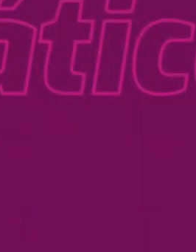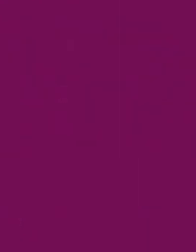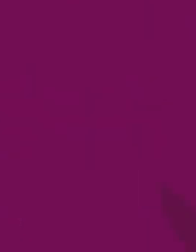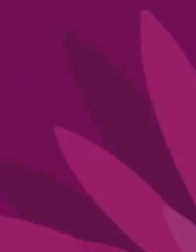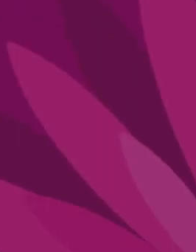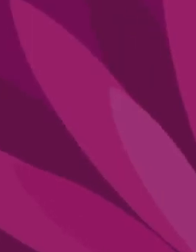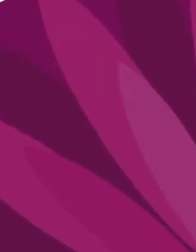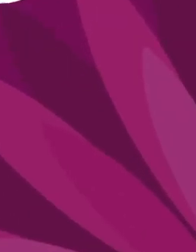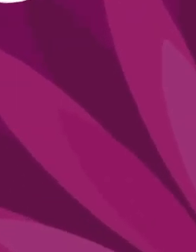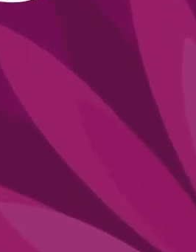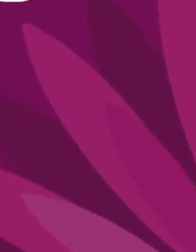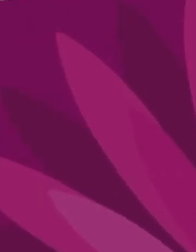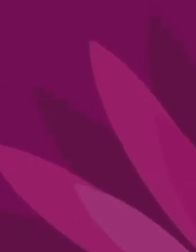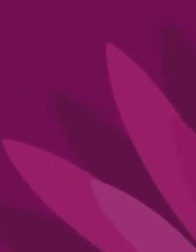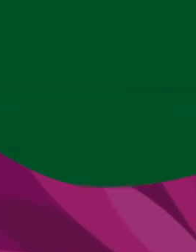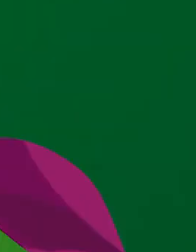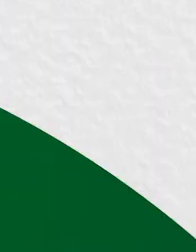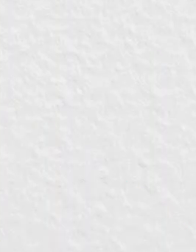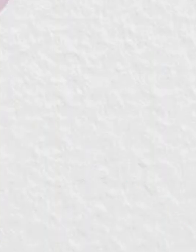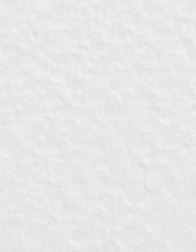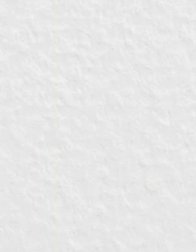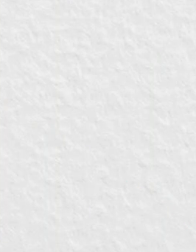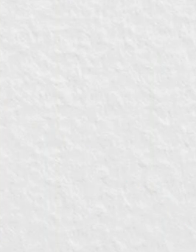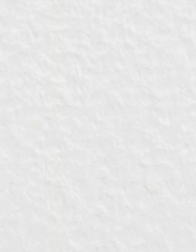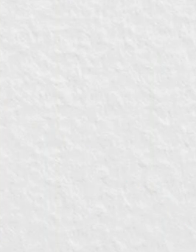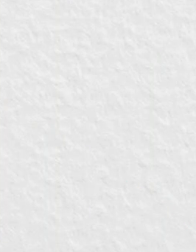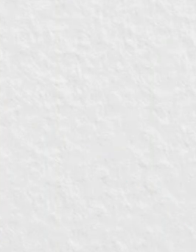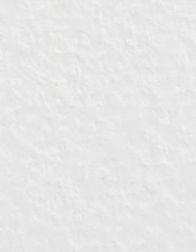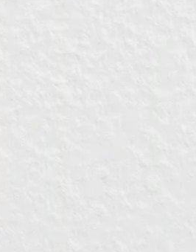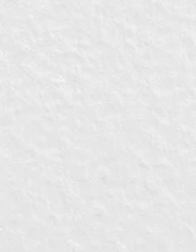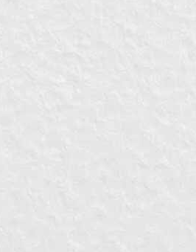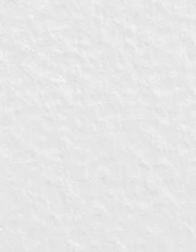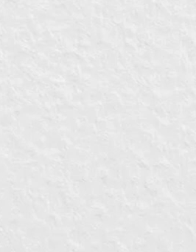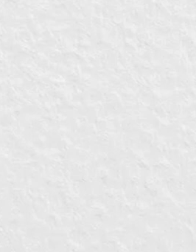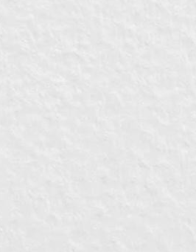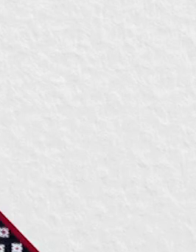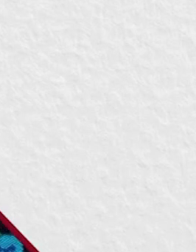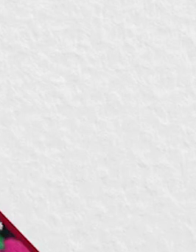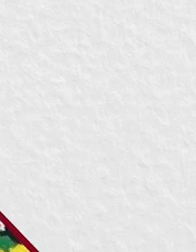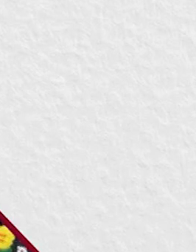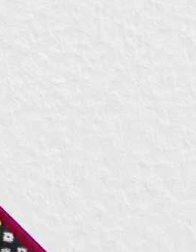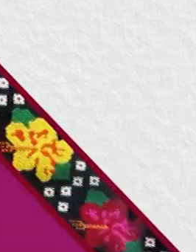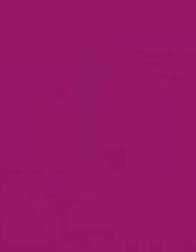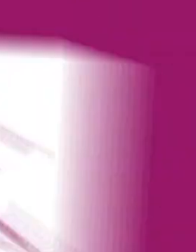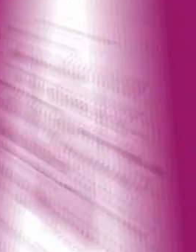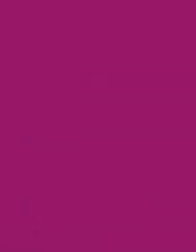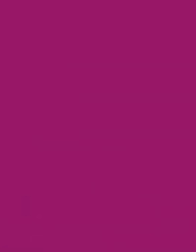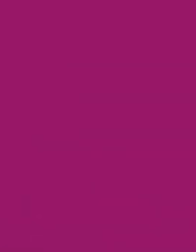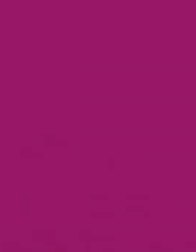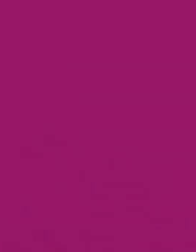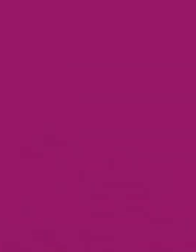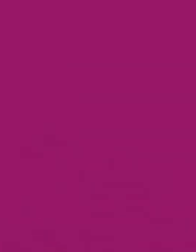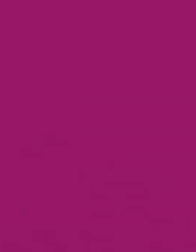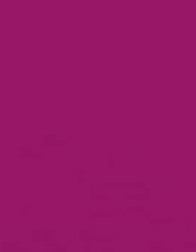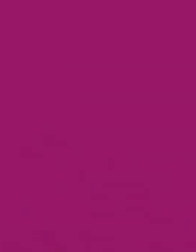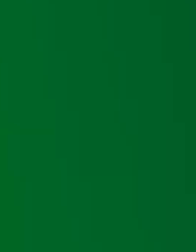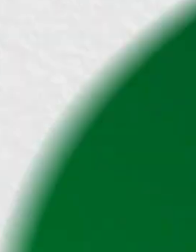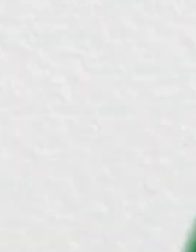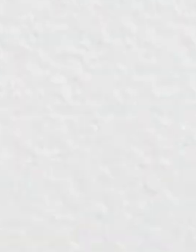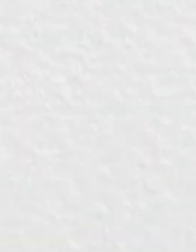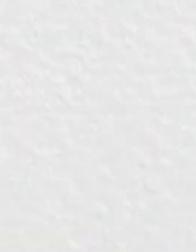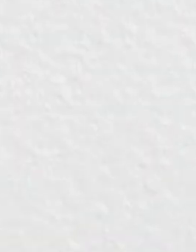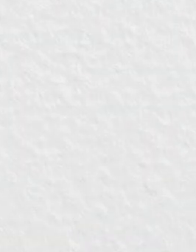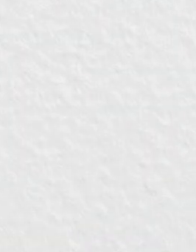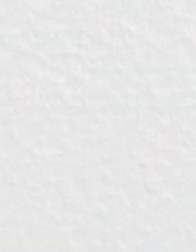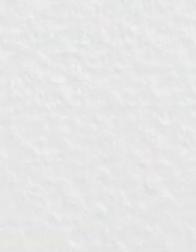Democracia en 20. Declaro formalmente el inicio del proceso electoral local 2023-2024. La democracia es hoy.